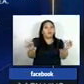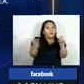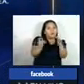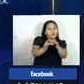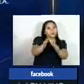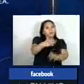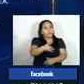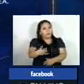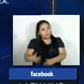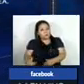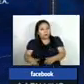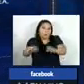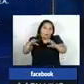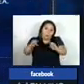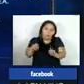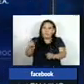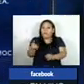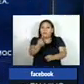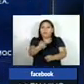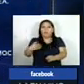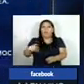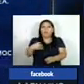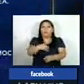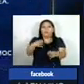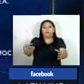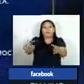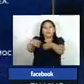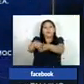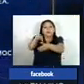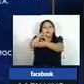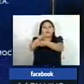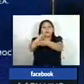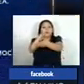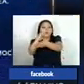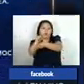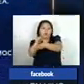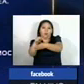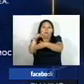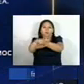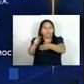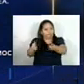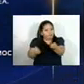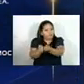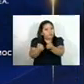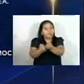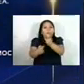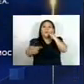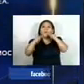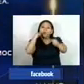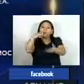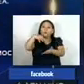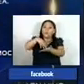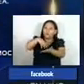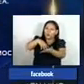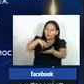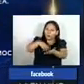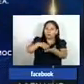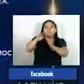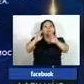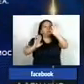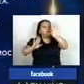presidentes y de consejos de ministros del SICA y promover la consolidación del sistema democrático, pluralista y